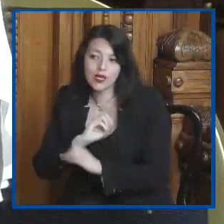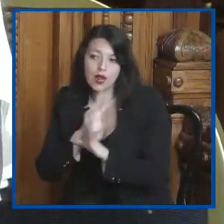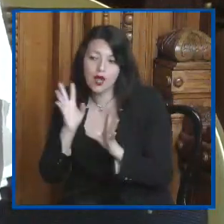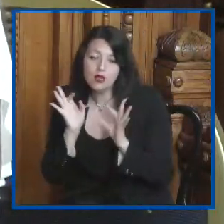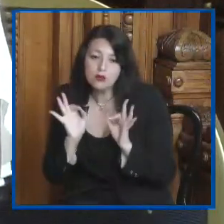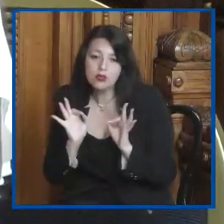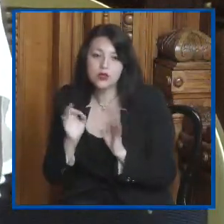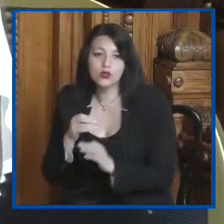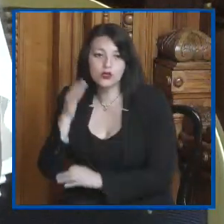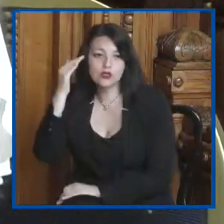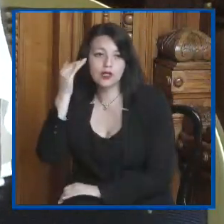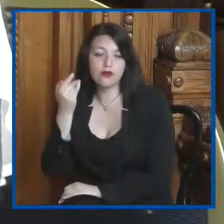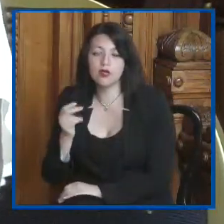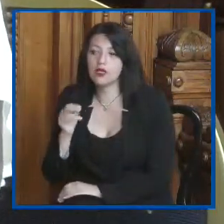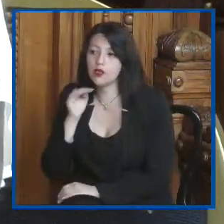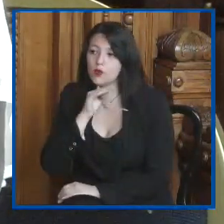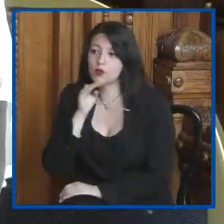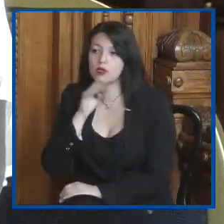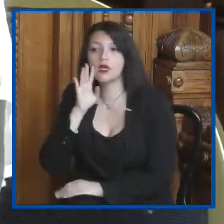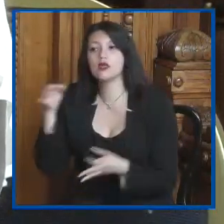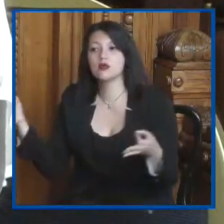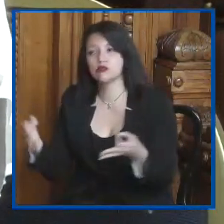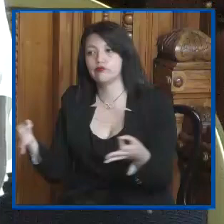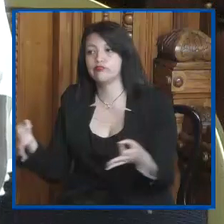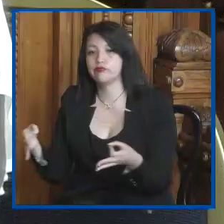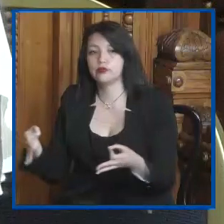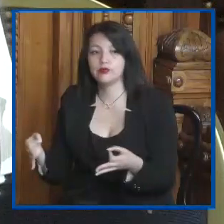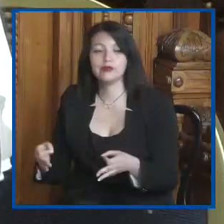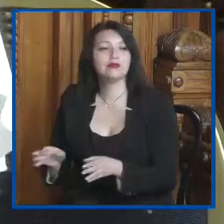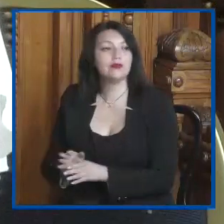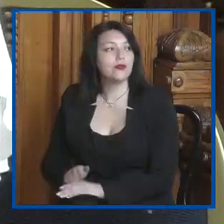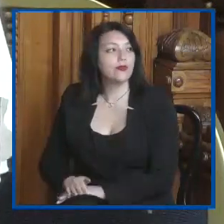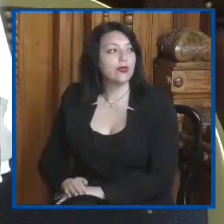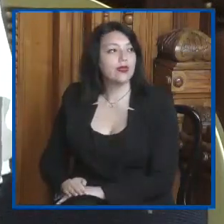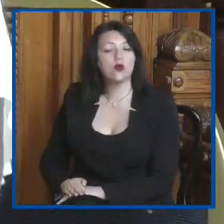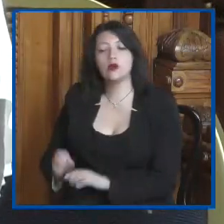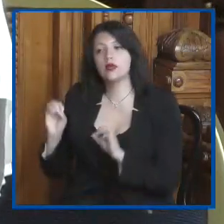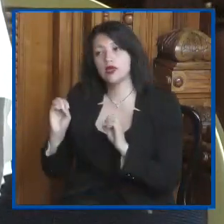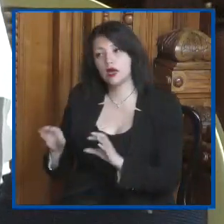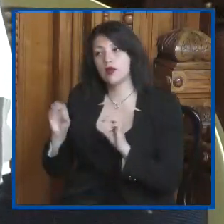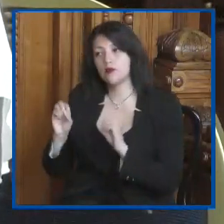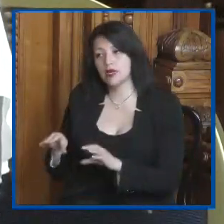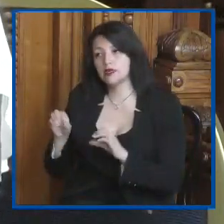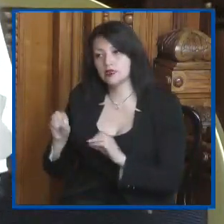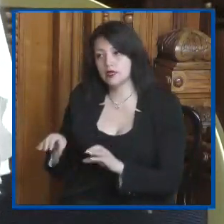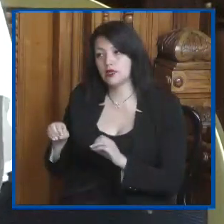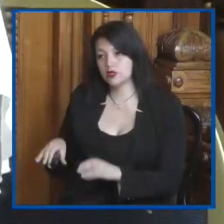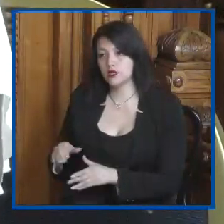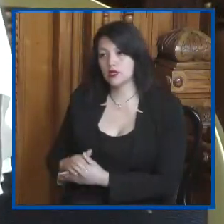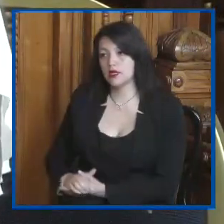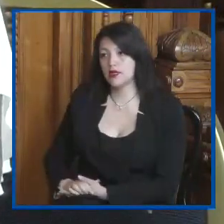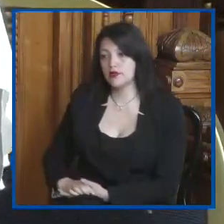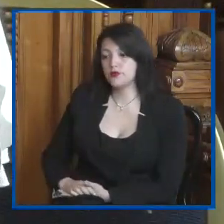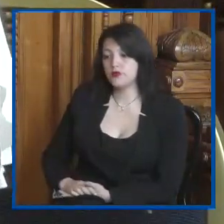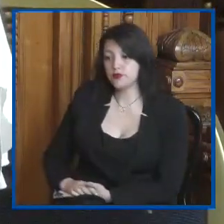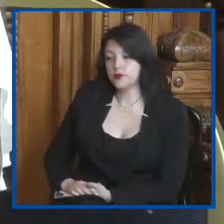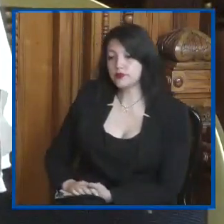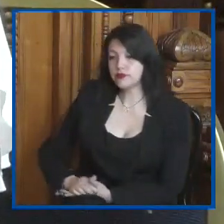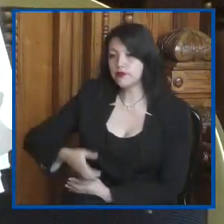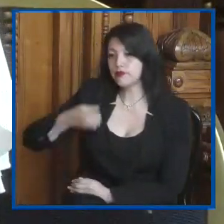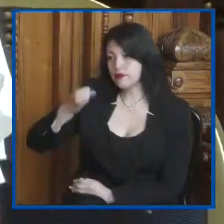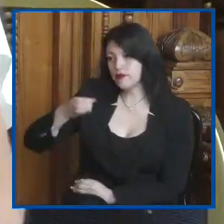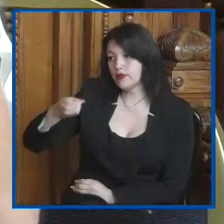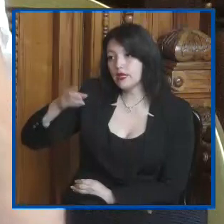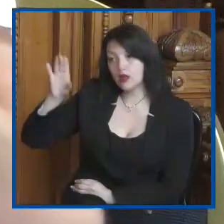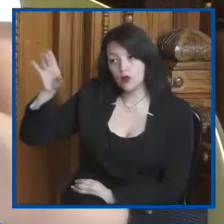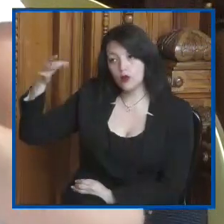Entonces tenemos que explicarlo y materializarlo también con capacitaciones y pulirlo para que la gente se dé cuenta